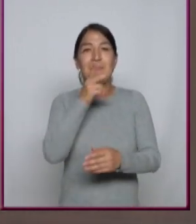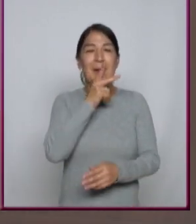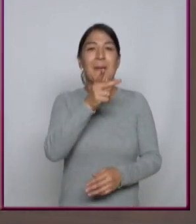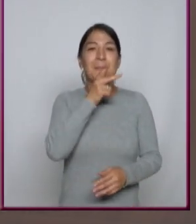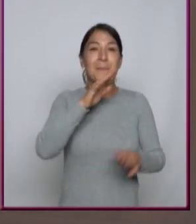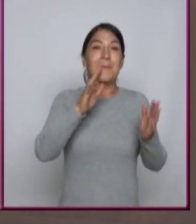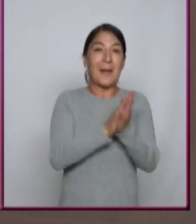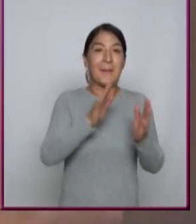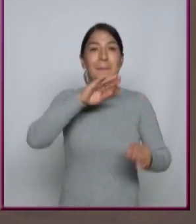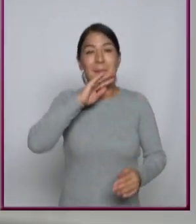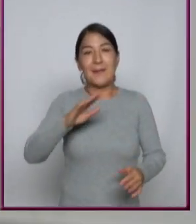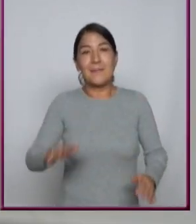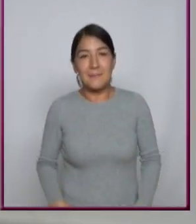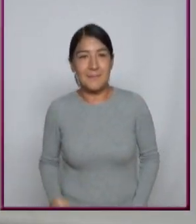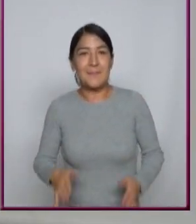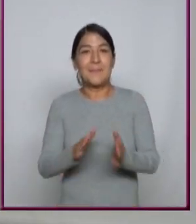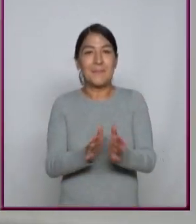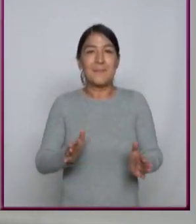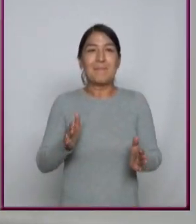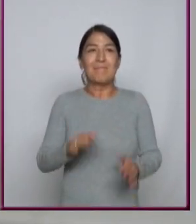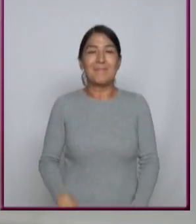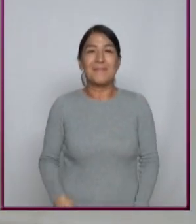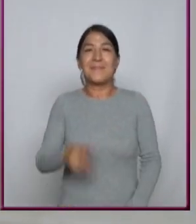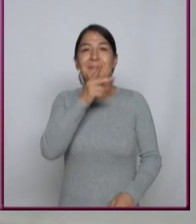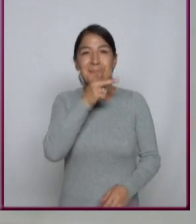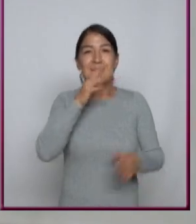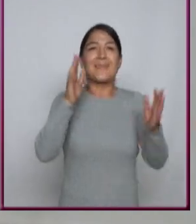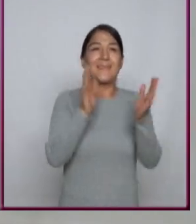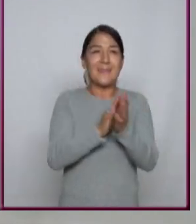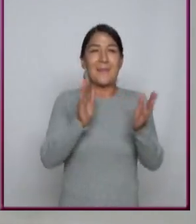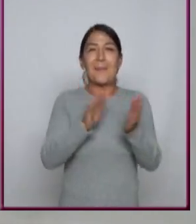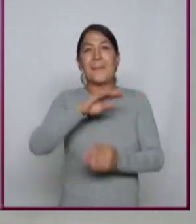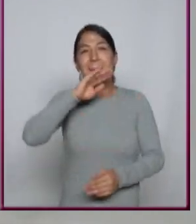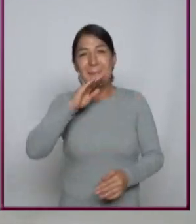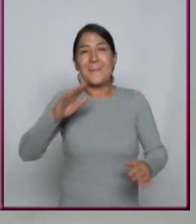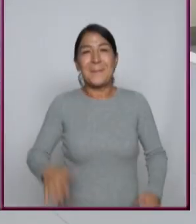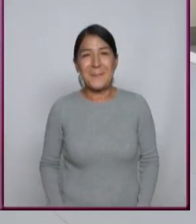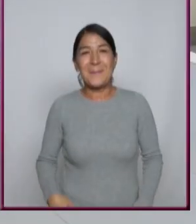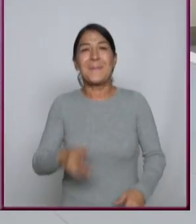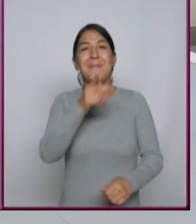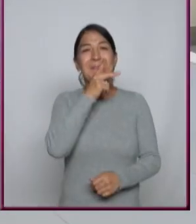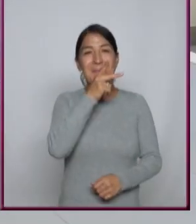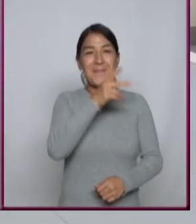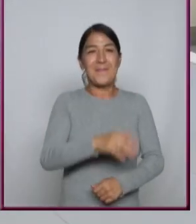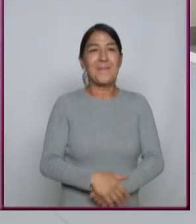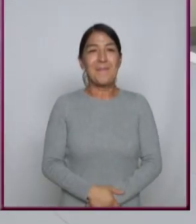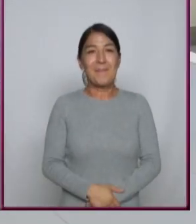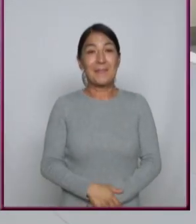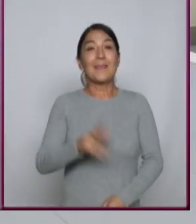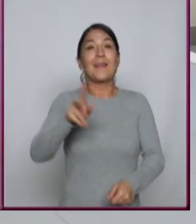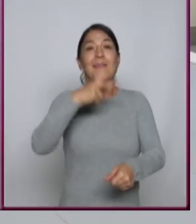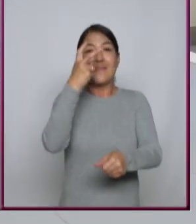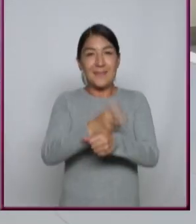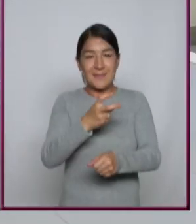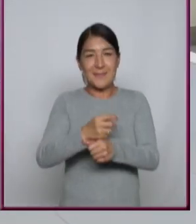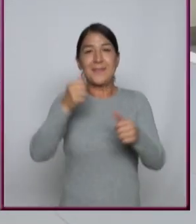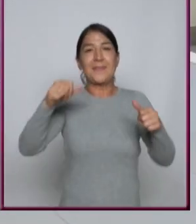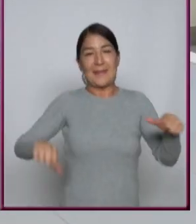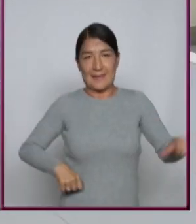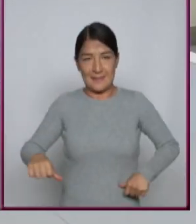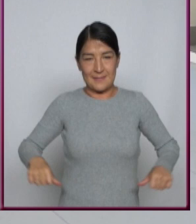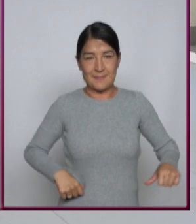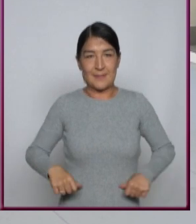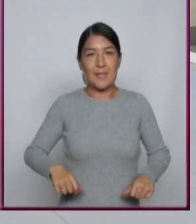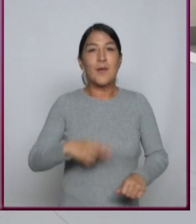papá. Mamá, mi papá. Mamá, mi papá. La segunda actividad que vamos a